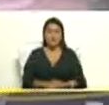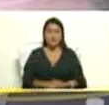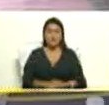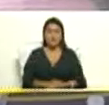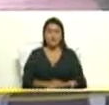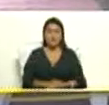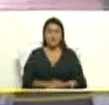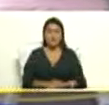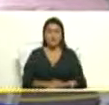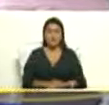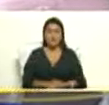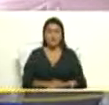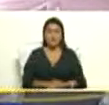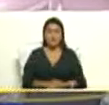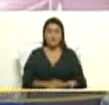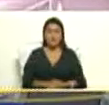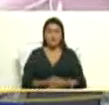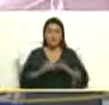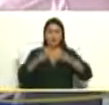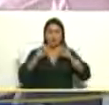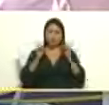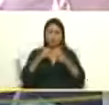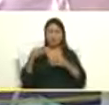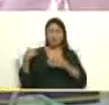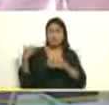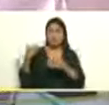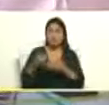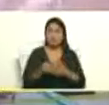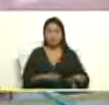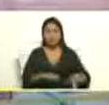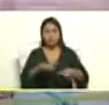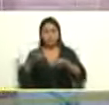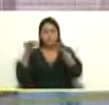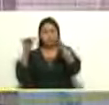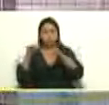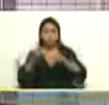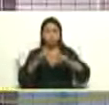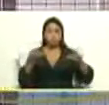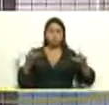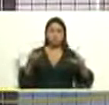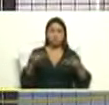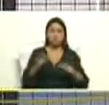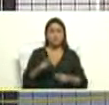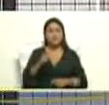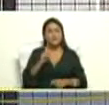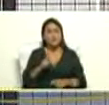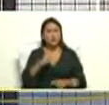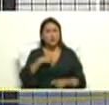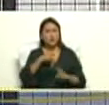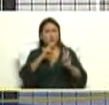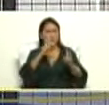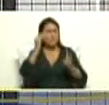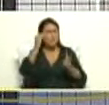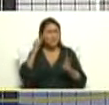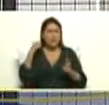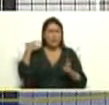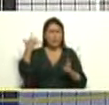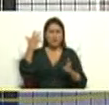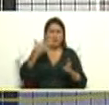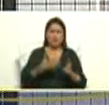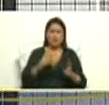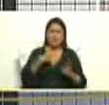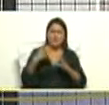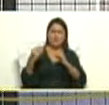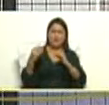colectivo todas las generaciones ese es un tema que yo he venido pensando que lo estaba conversando el